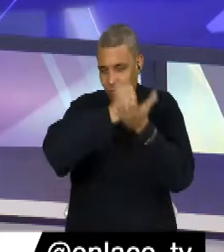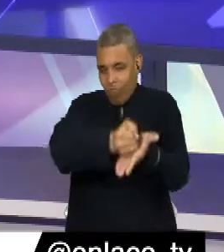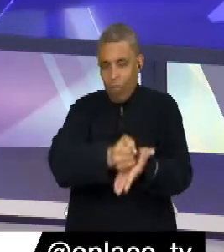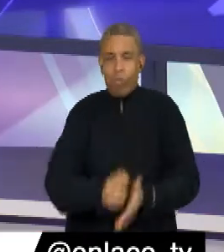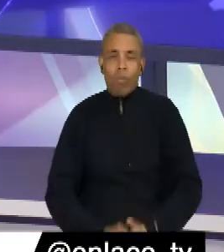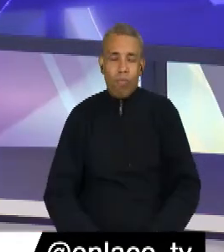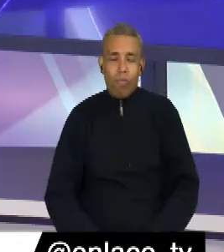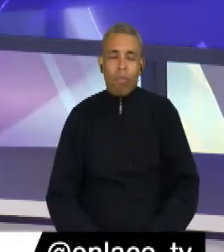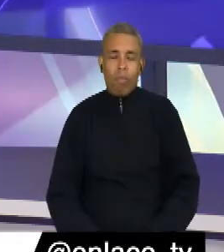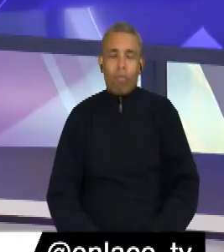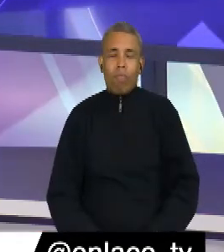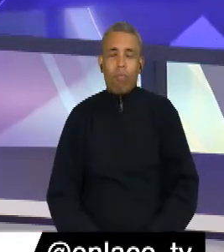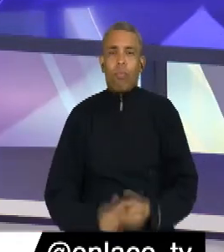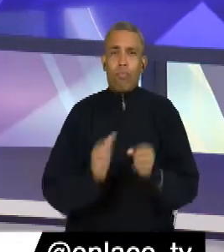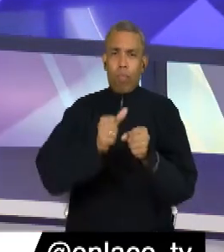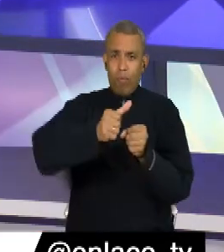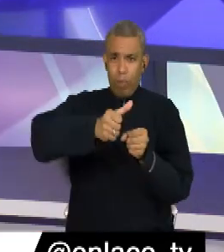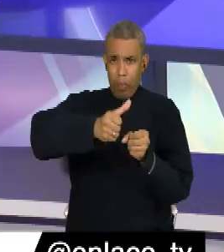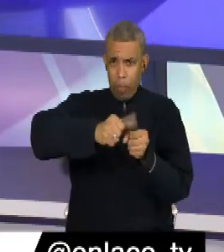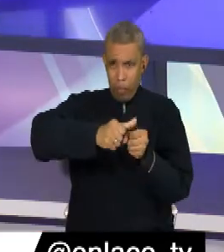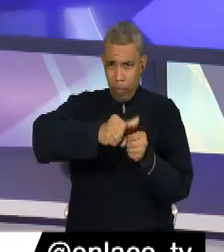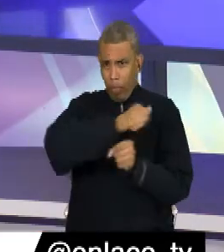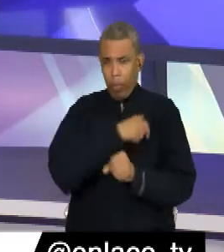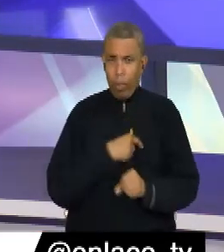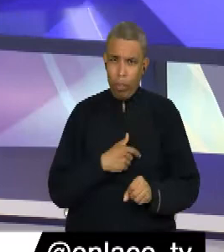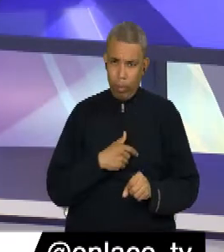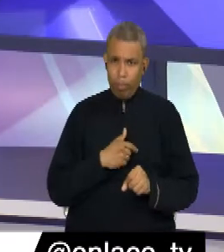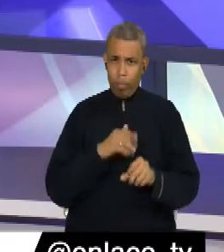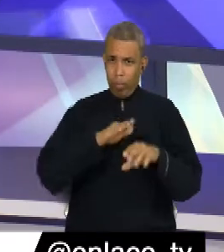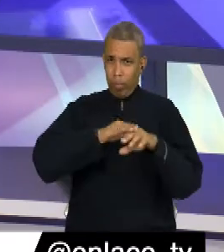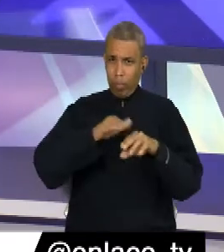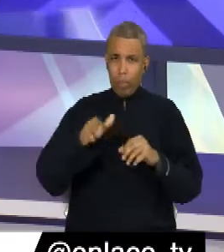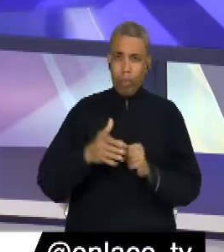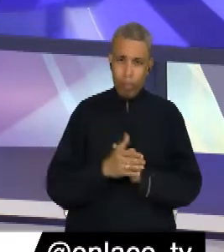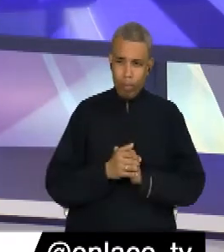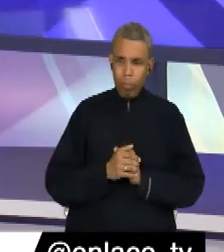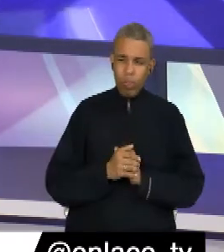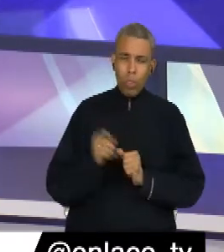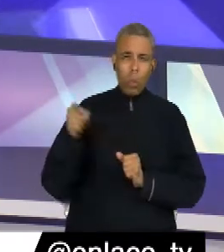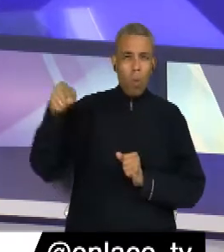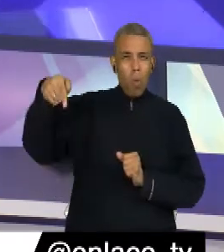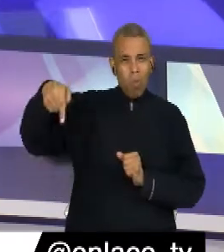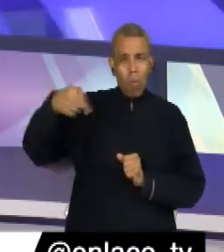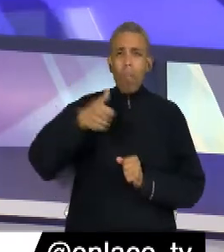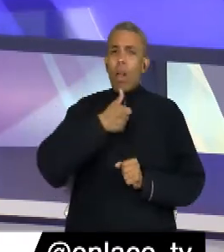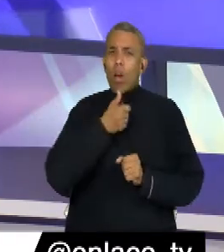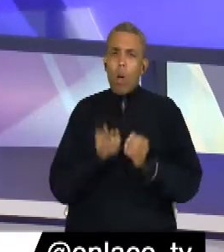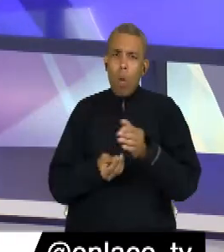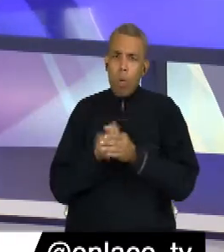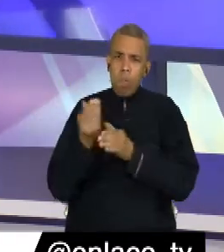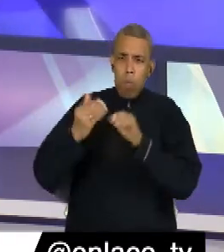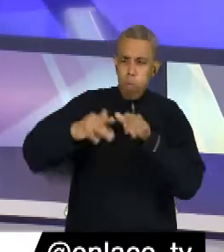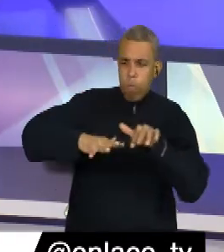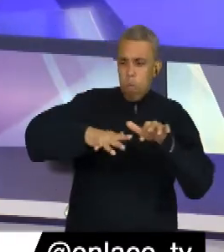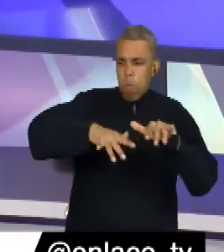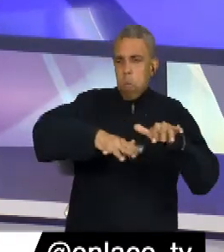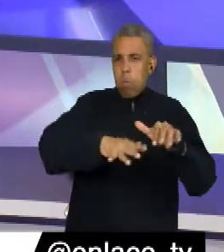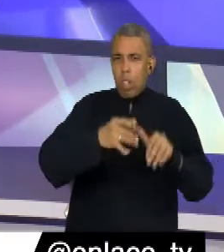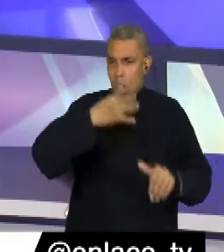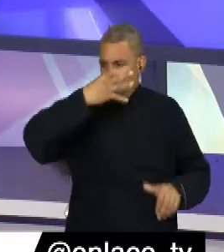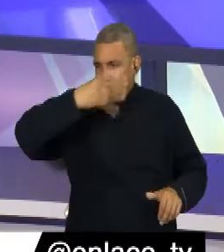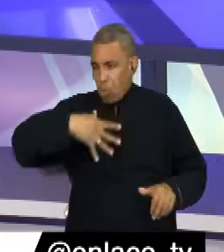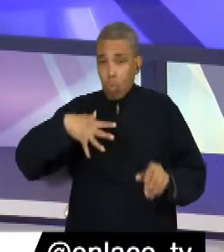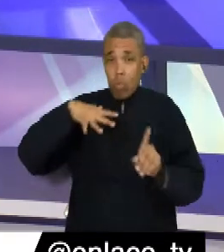Directivas de Ecopetrol denuncian posible contaminación en fuentes hídricas de la ciudad. Según la estatal petrolera, esto podría afectar